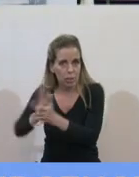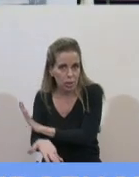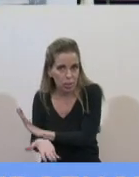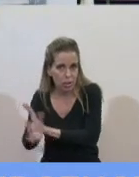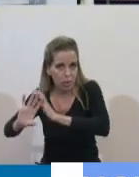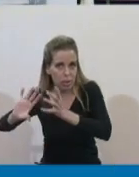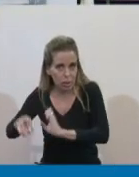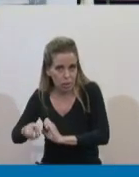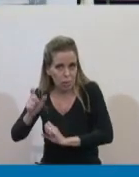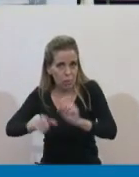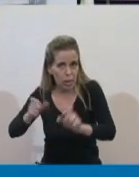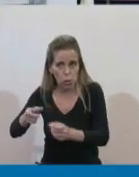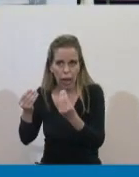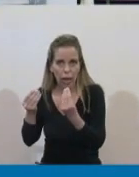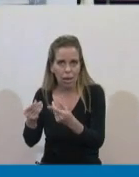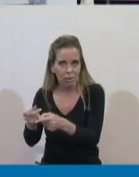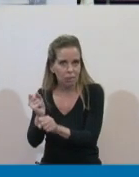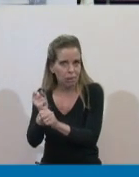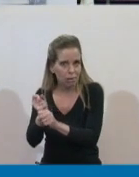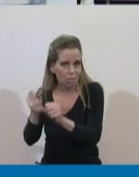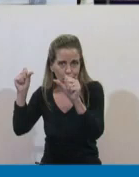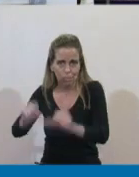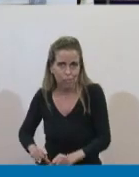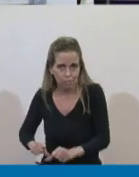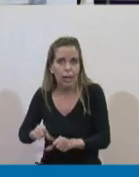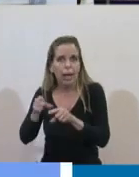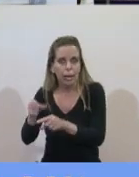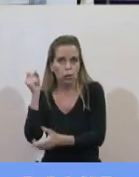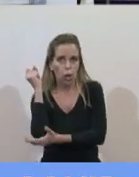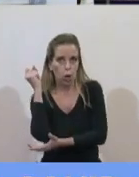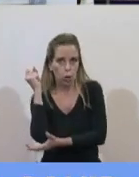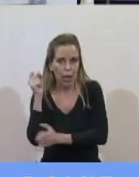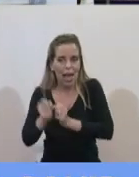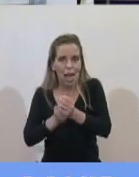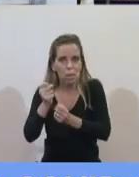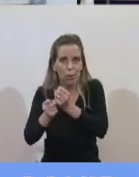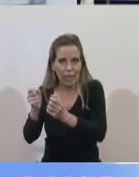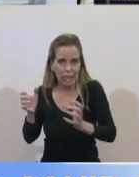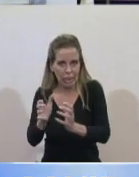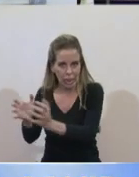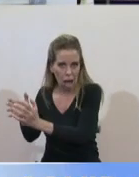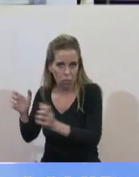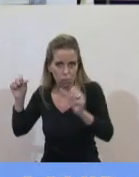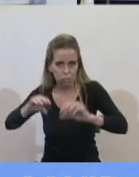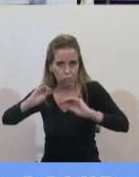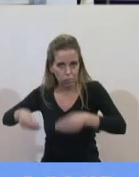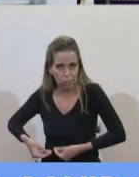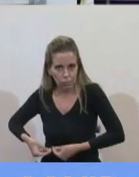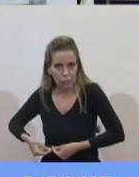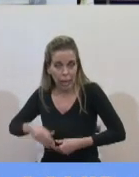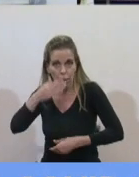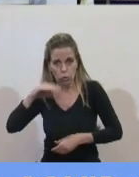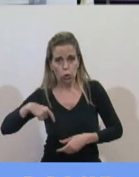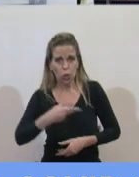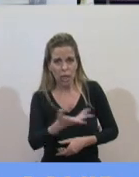también se vayan a perder y eso tiene obviamente un impacto no solamente económico sino social y